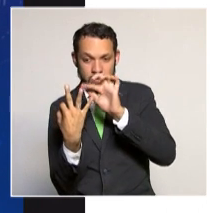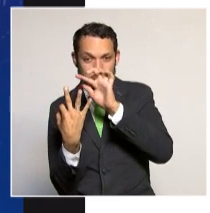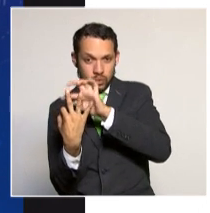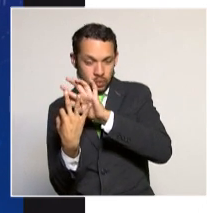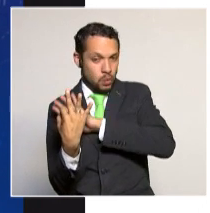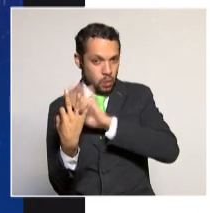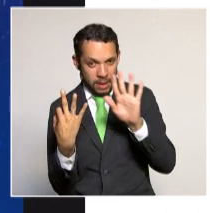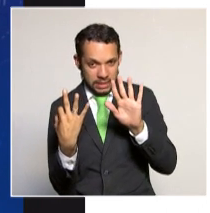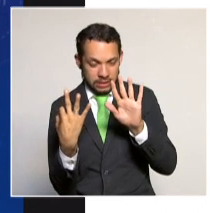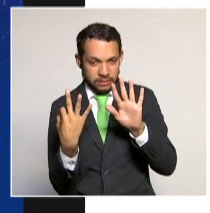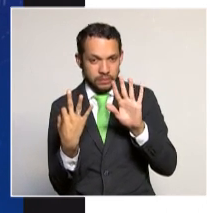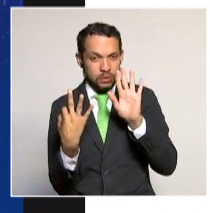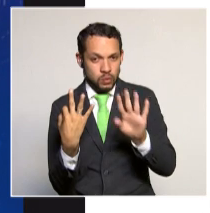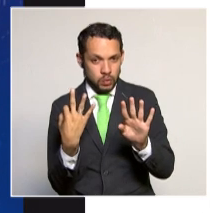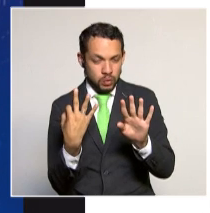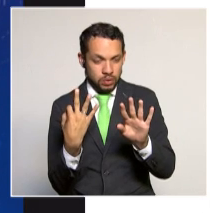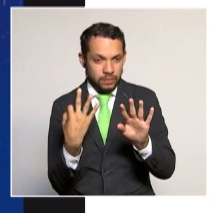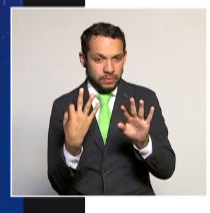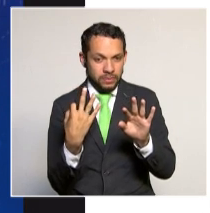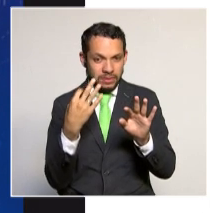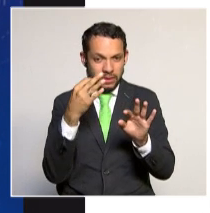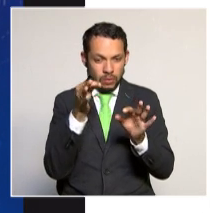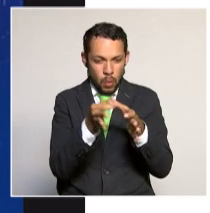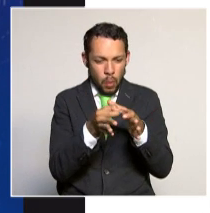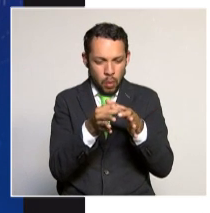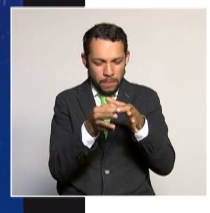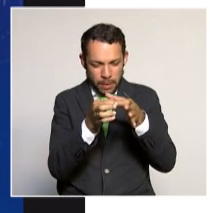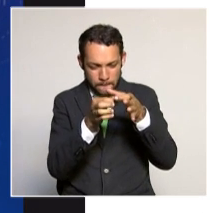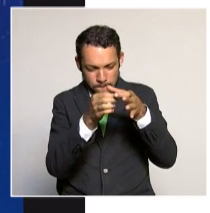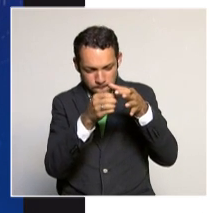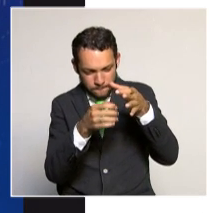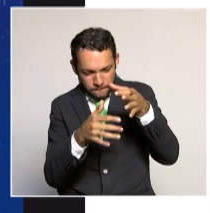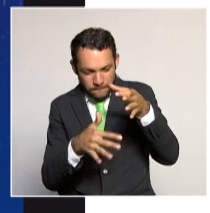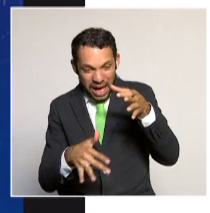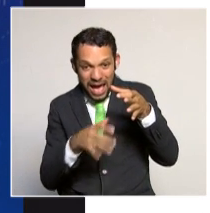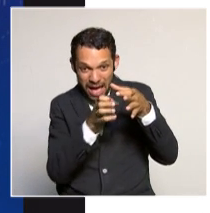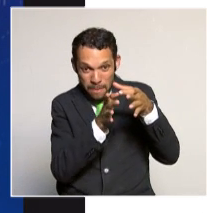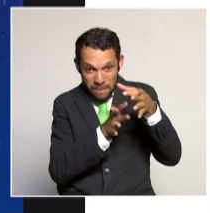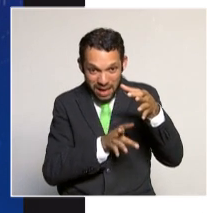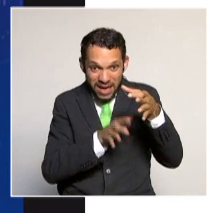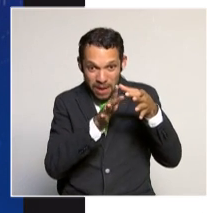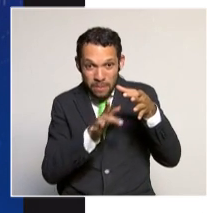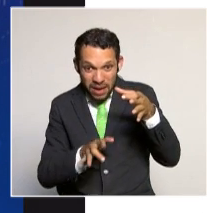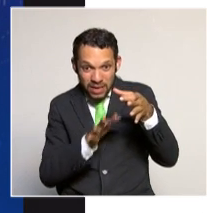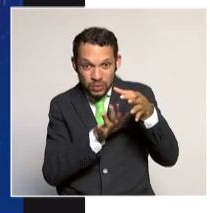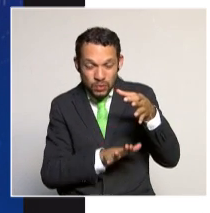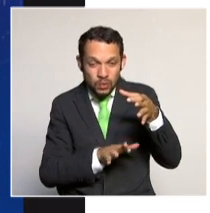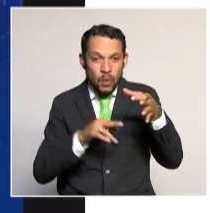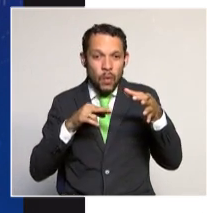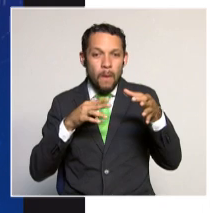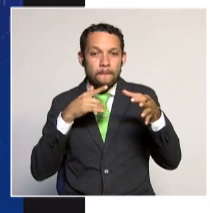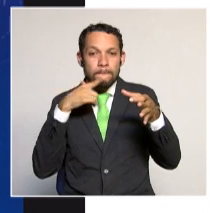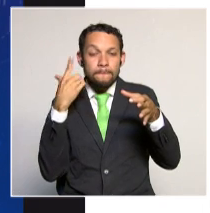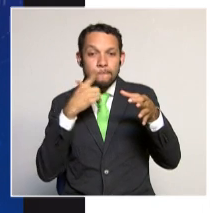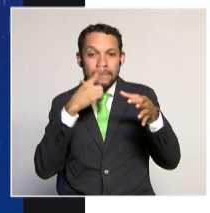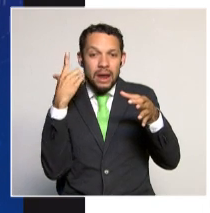Ellas en su membrana, o sea, en la superficie, en estos contornos blancos que los separan del rojo que ustedes notan